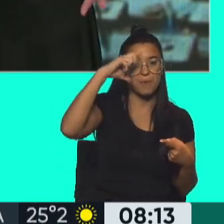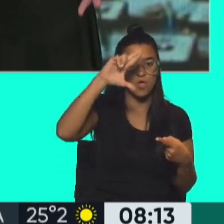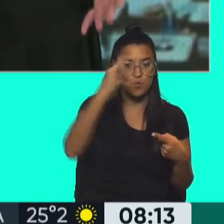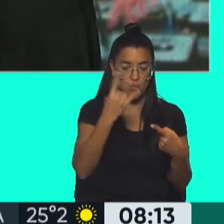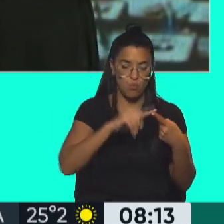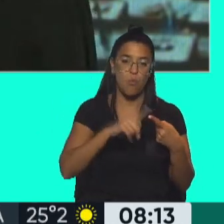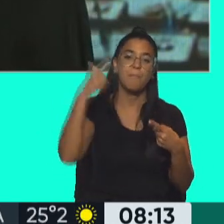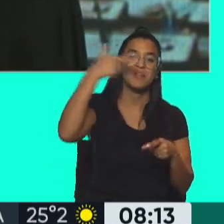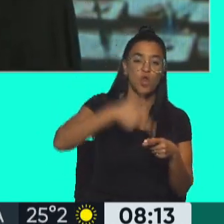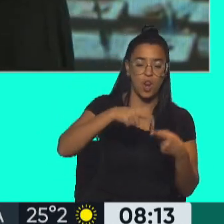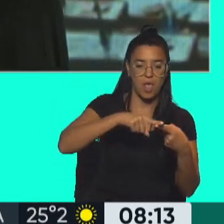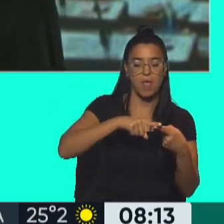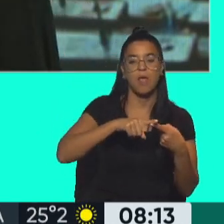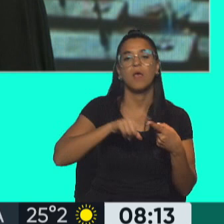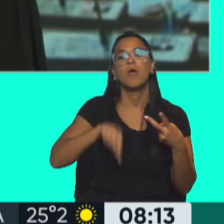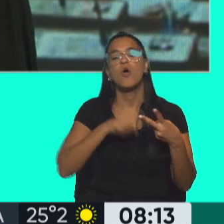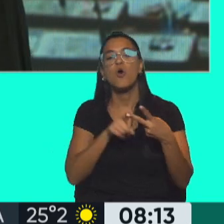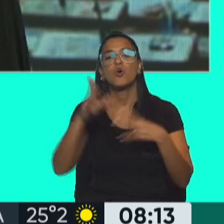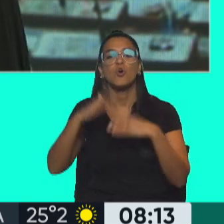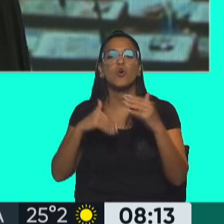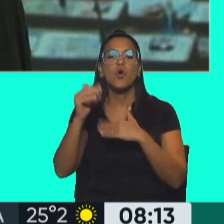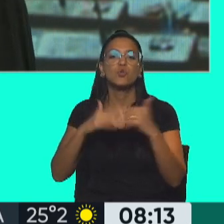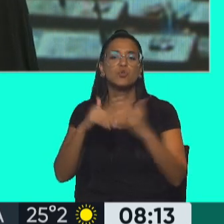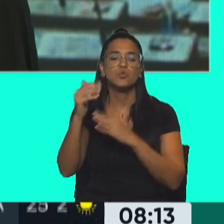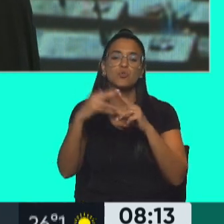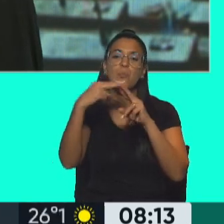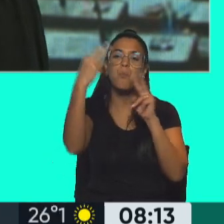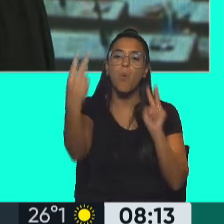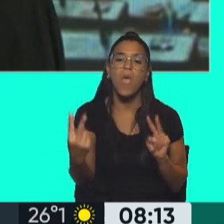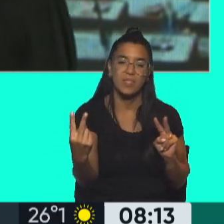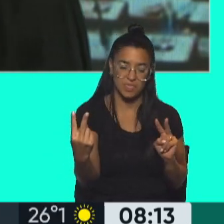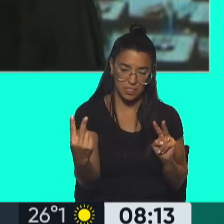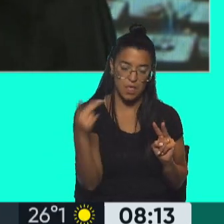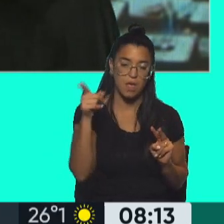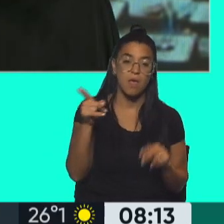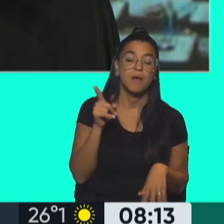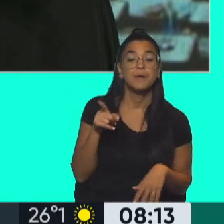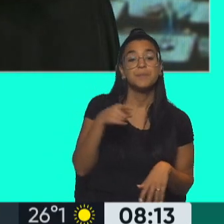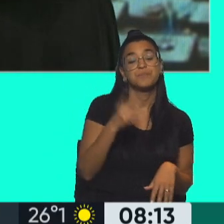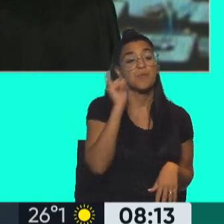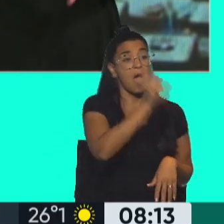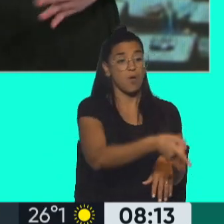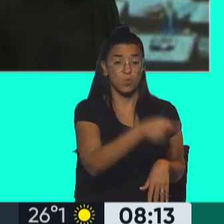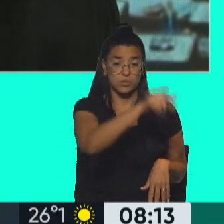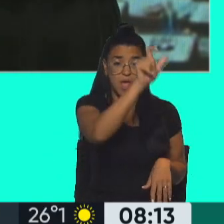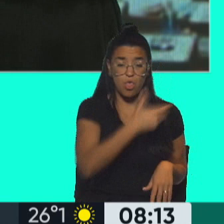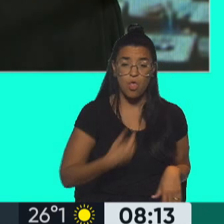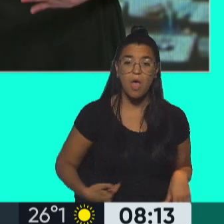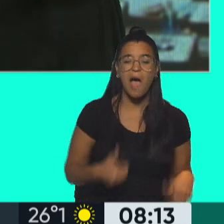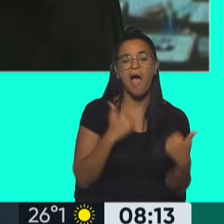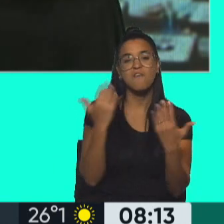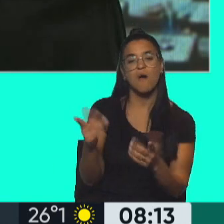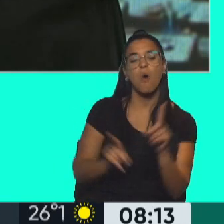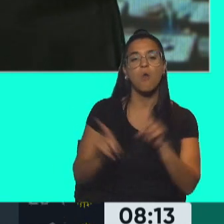petrolera y en otro caso de la construcción de un de un puente de lo que se acusa a Pedro Castillo es de favorecer